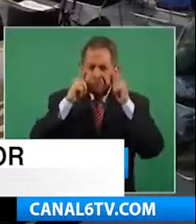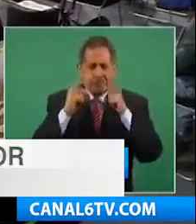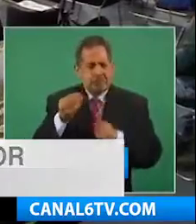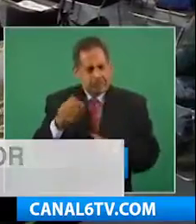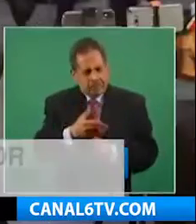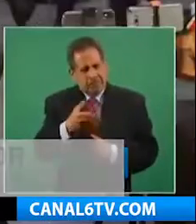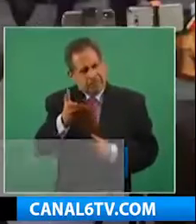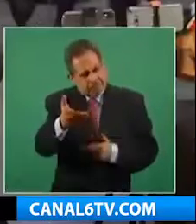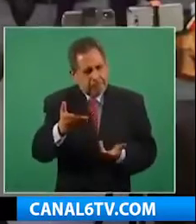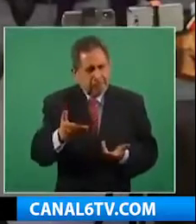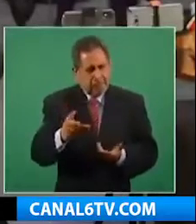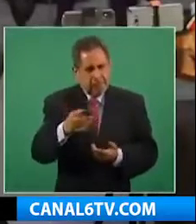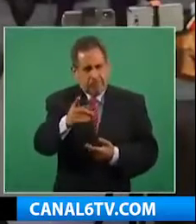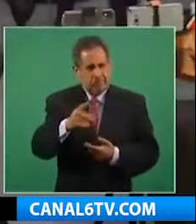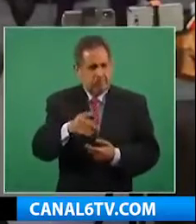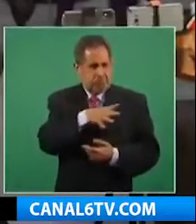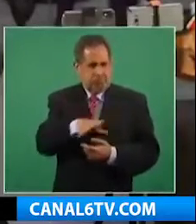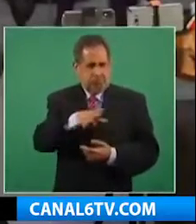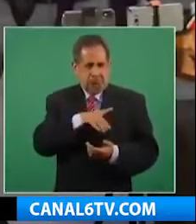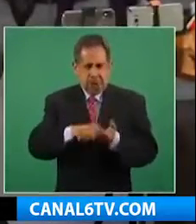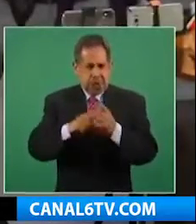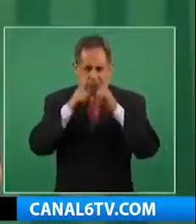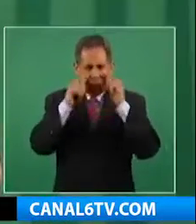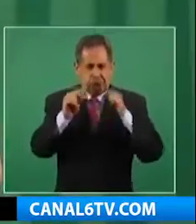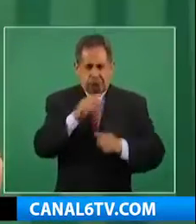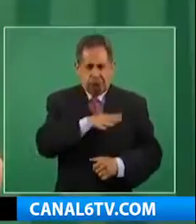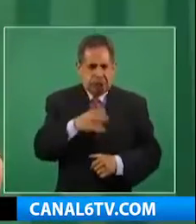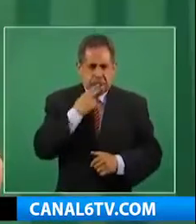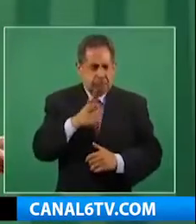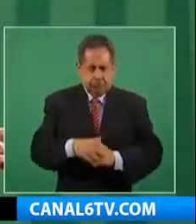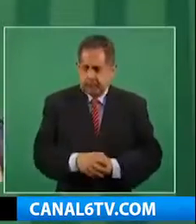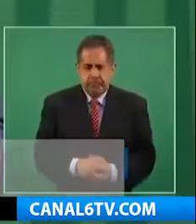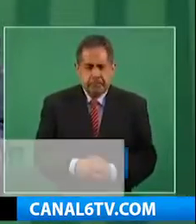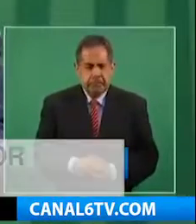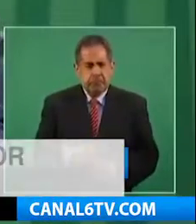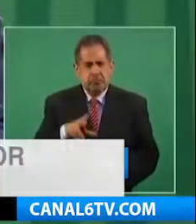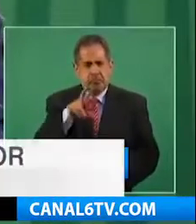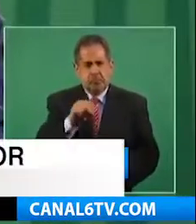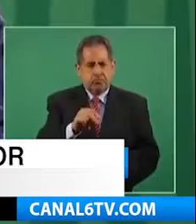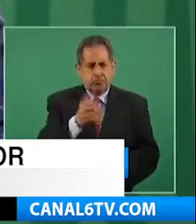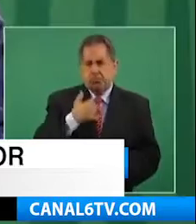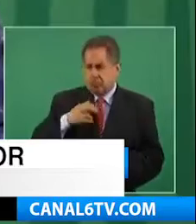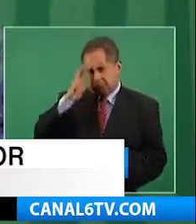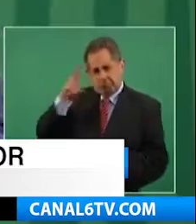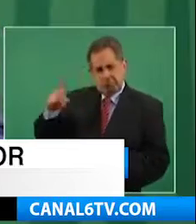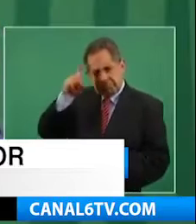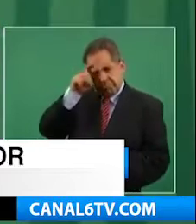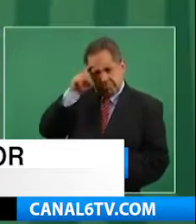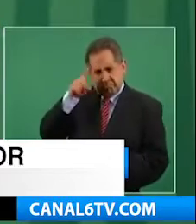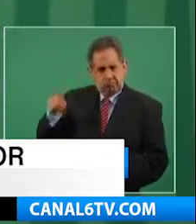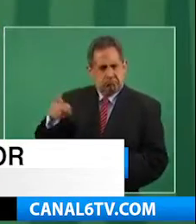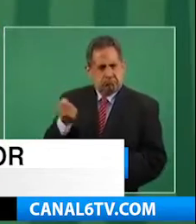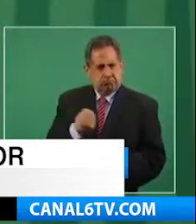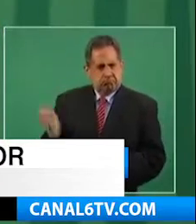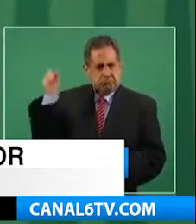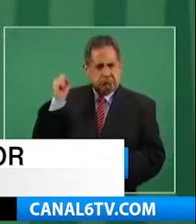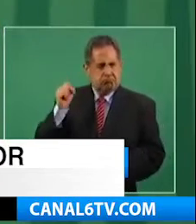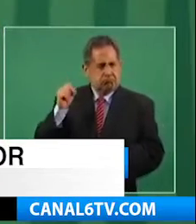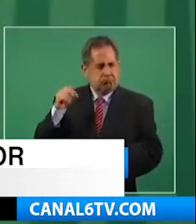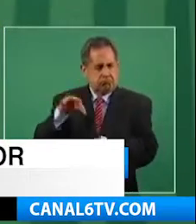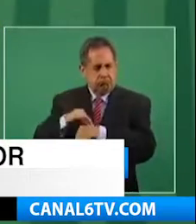así usted no lo va a usar no y respeto mucho el doctor gatell y es un muy buen